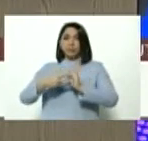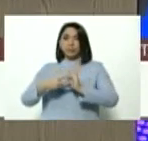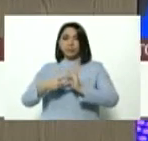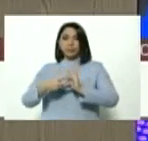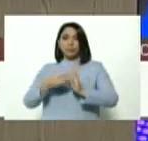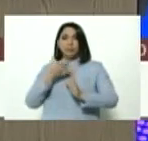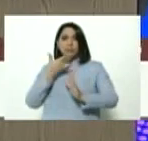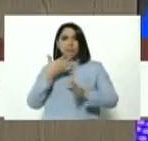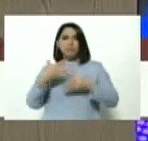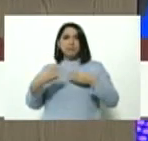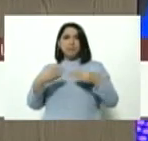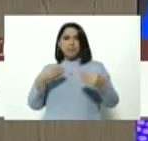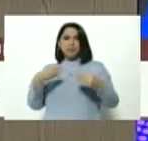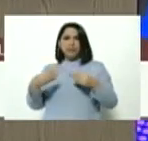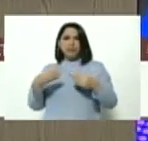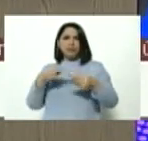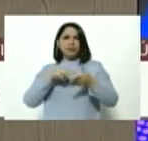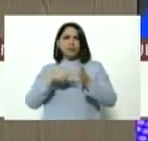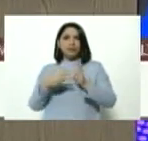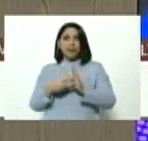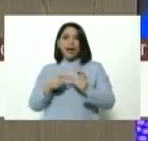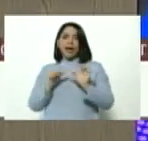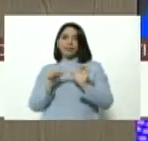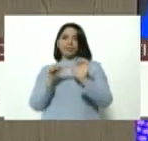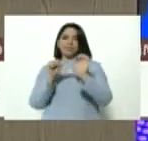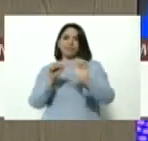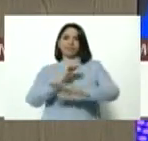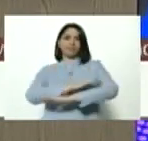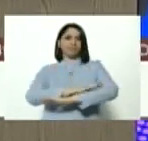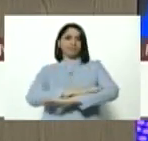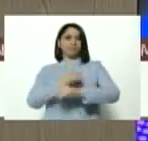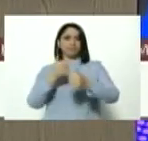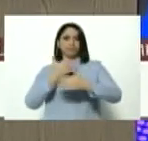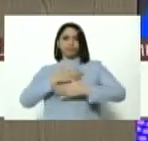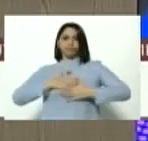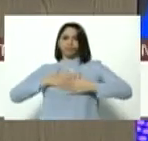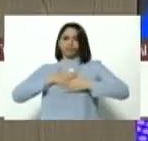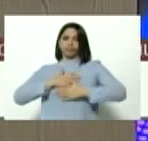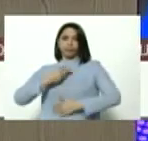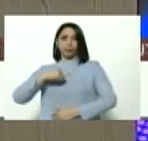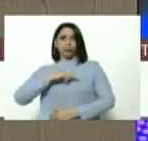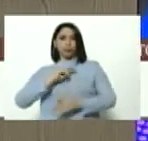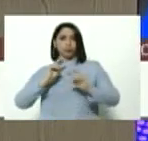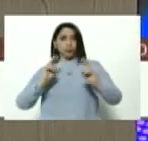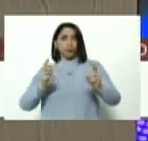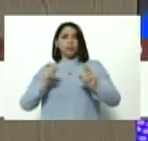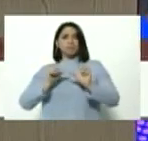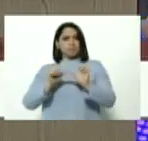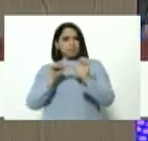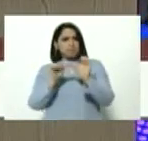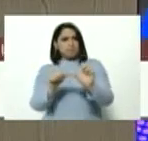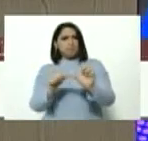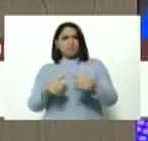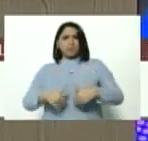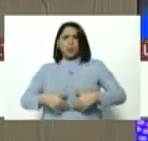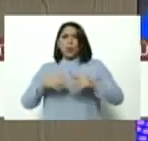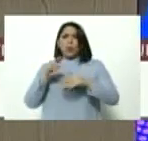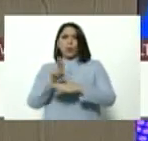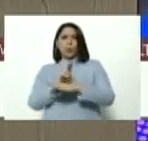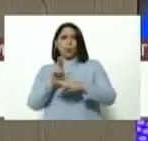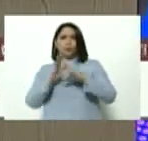la flexibilización implica que mantengamos la disciplina ahora en otro ámbito, que mantengamos el uso del tapaboca de